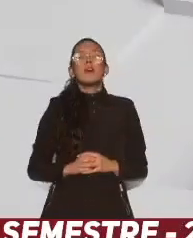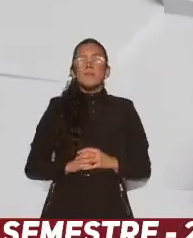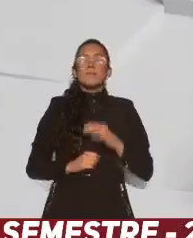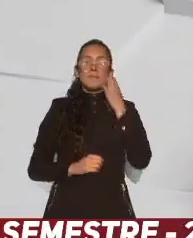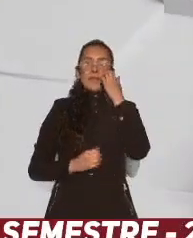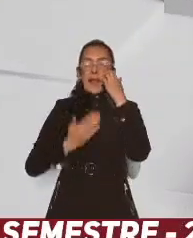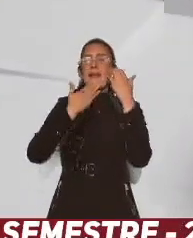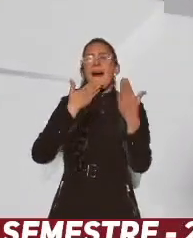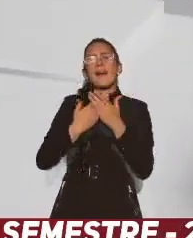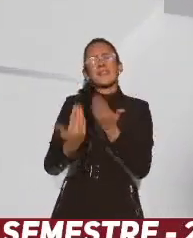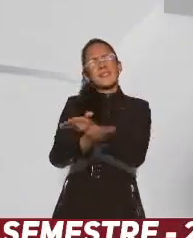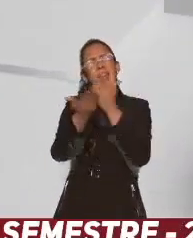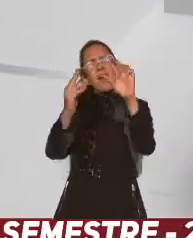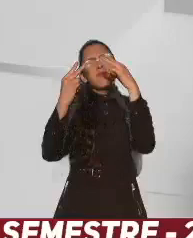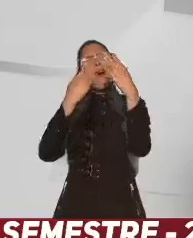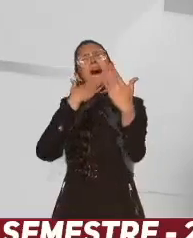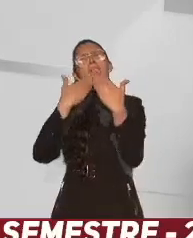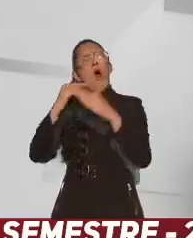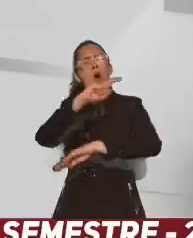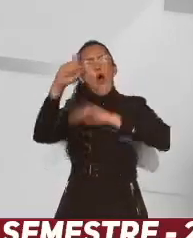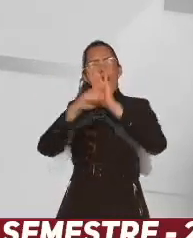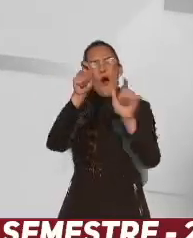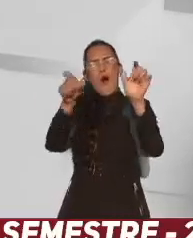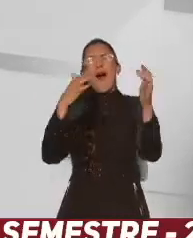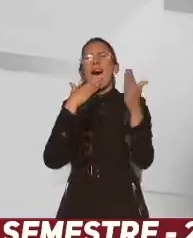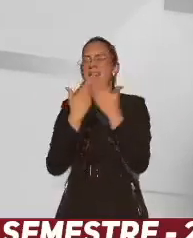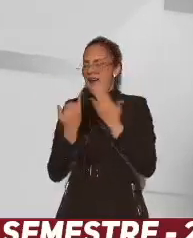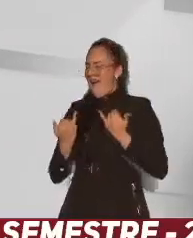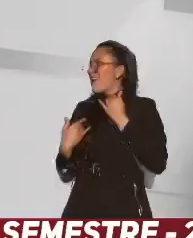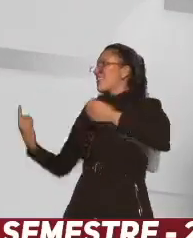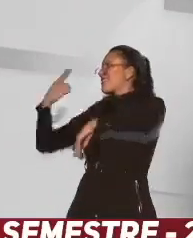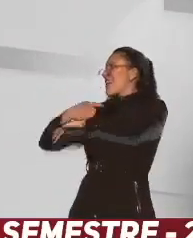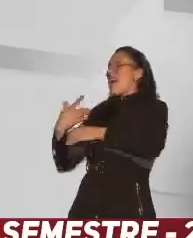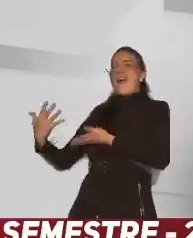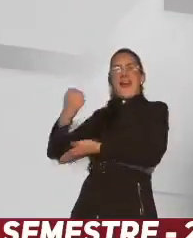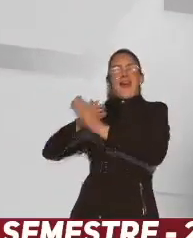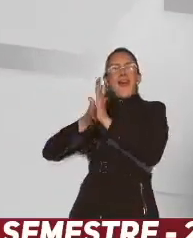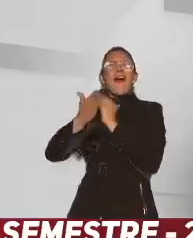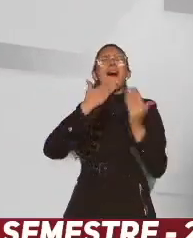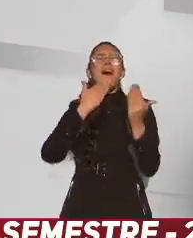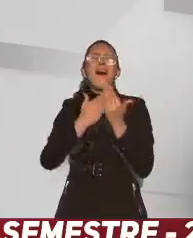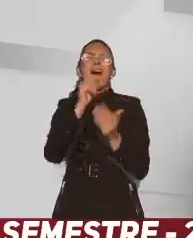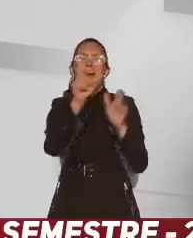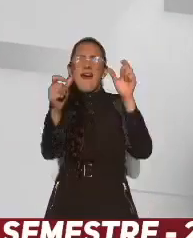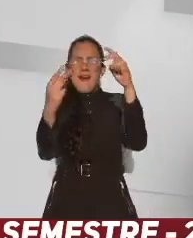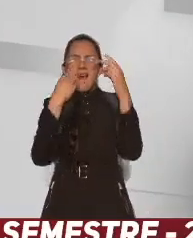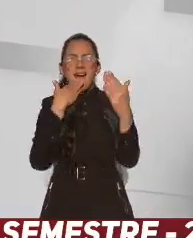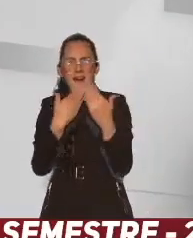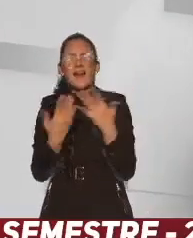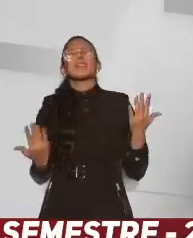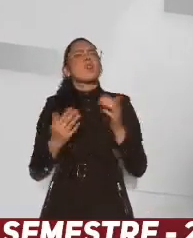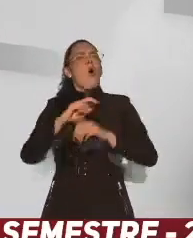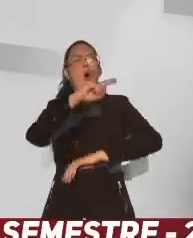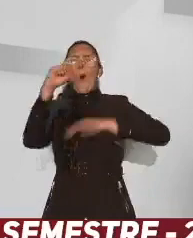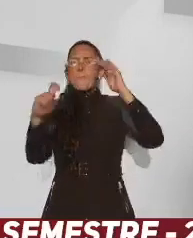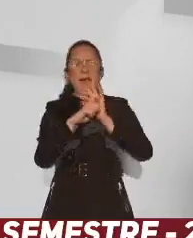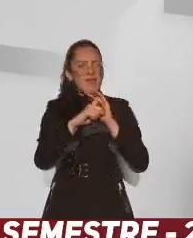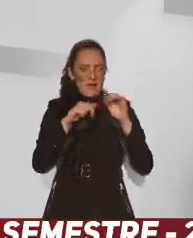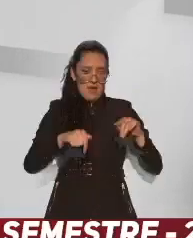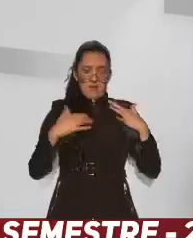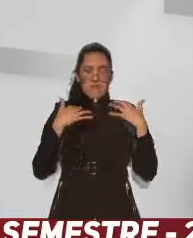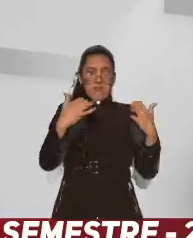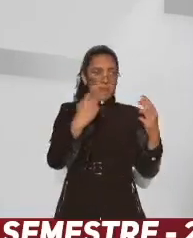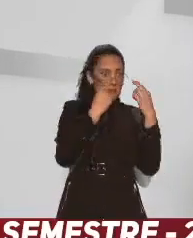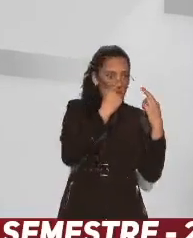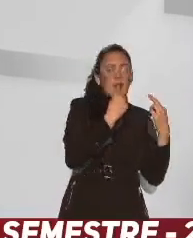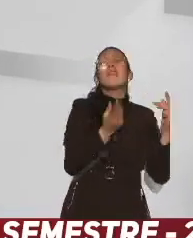este momento, en esta rendición de cuentas, que nos acompañan en esta rendición de cuentas, y también a todos quienes están conectados a través de las